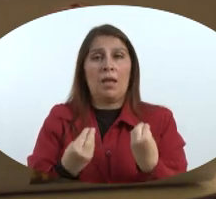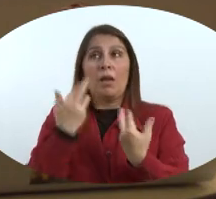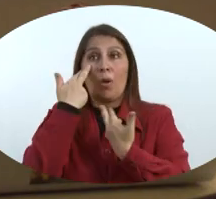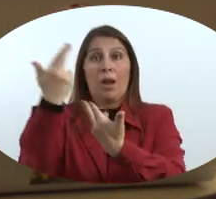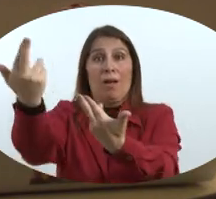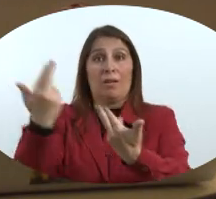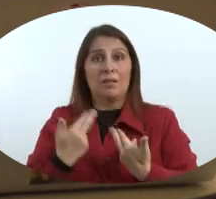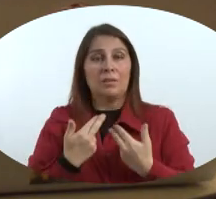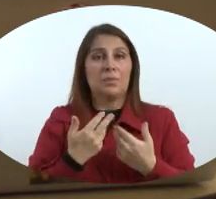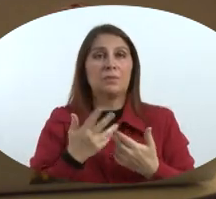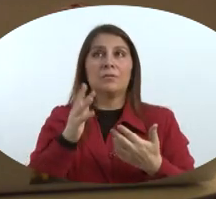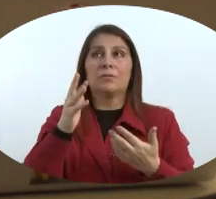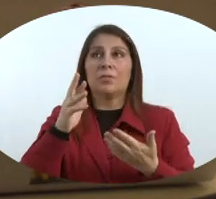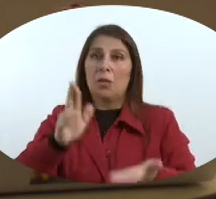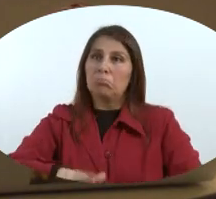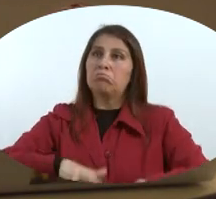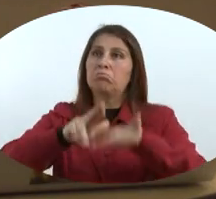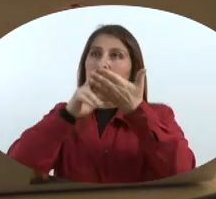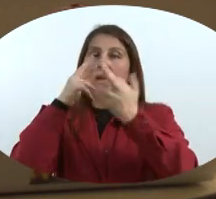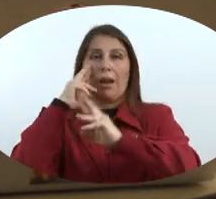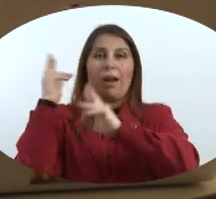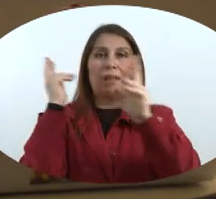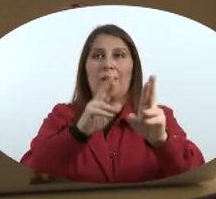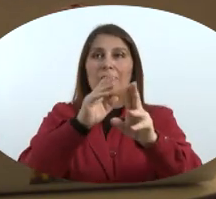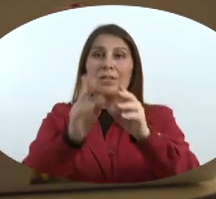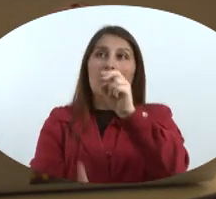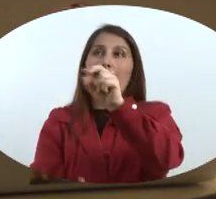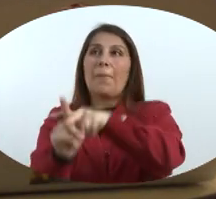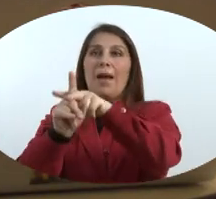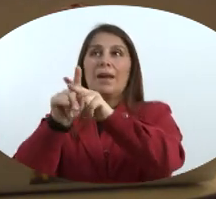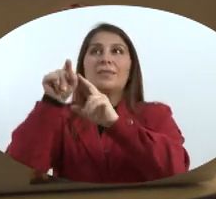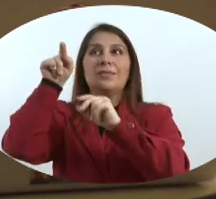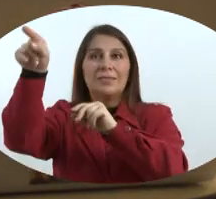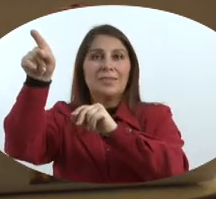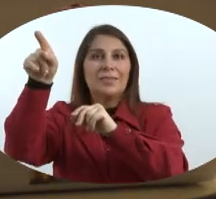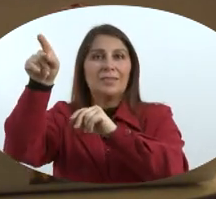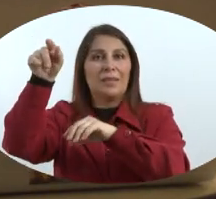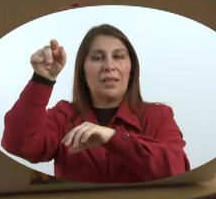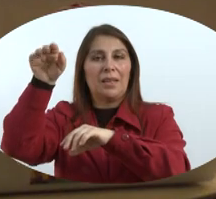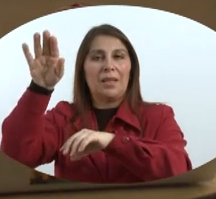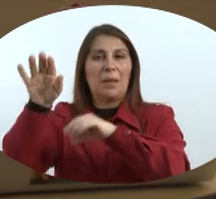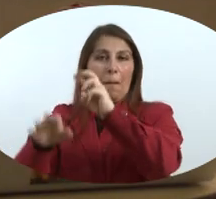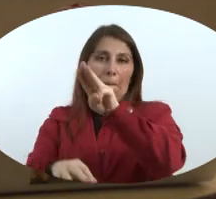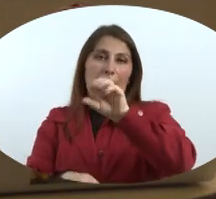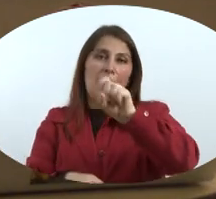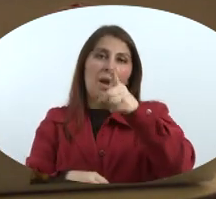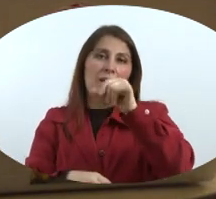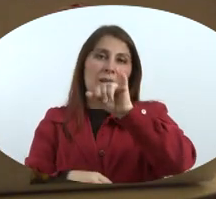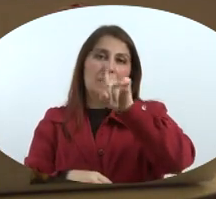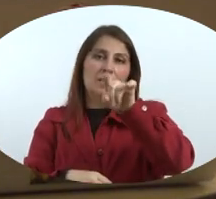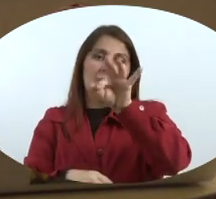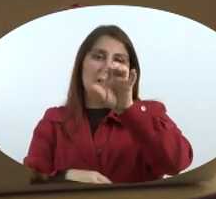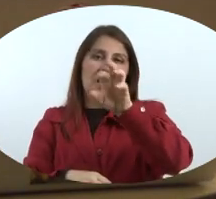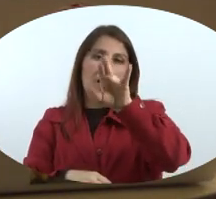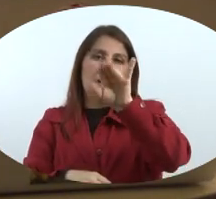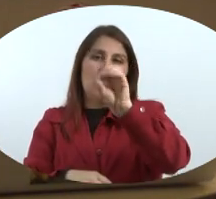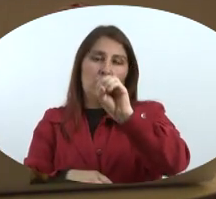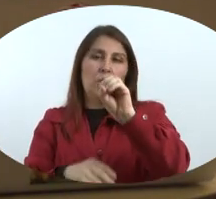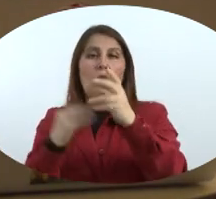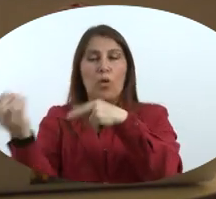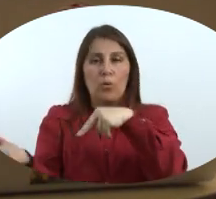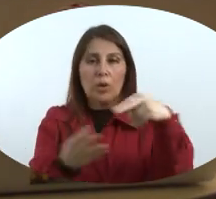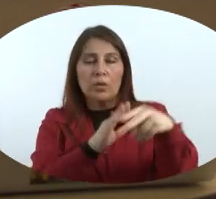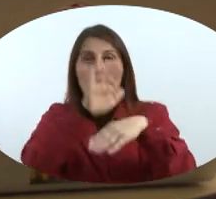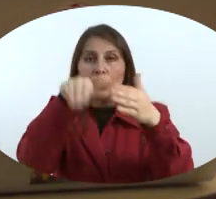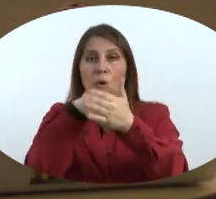diferentes reivindicaciones que surgen desde el magisterio y en general desde el movimiento pues educativo no solo universitario